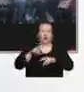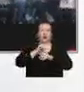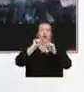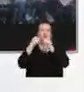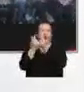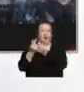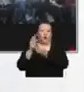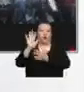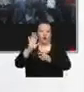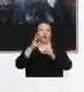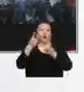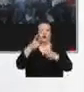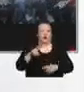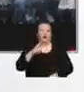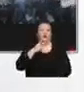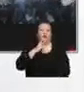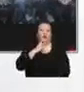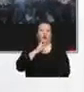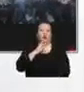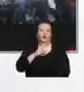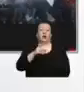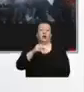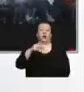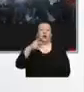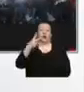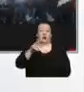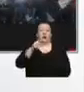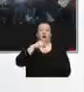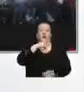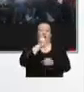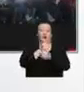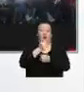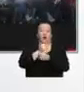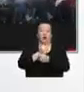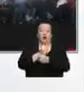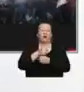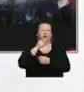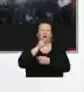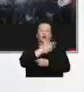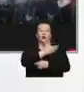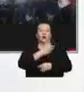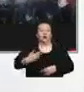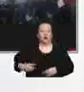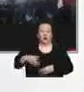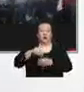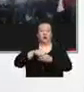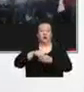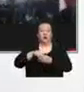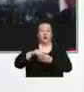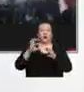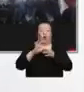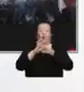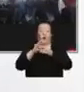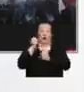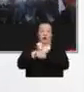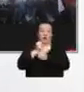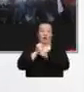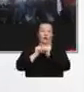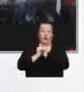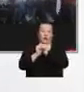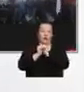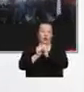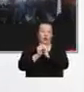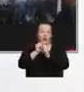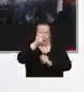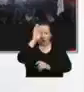también está verónica llevar a dirigente histórica nuestra una mujer es compañera queridísima extraordinaria trabajadora y a